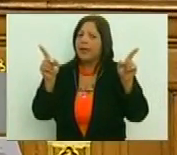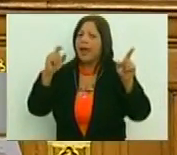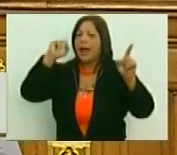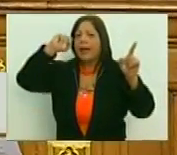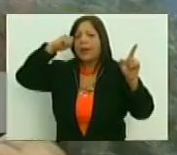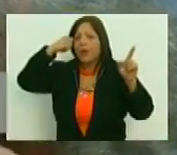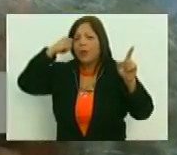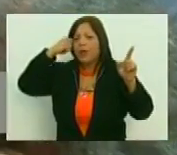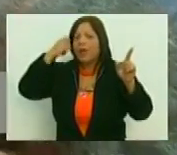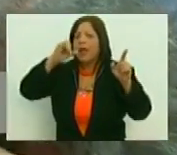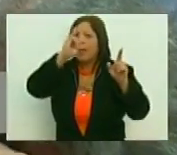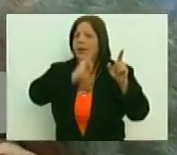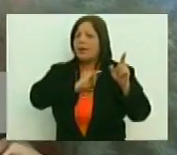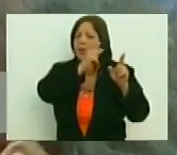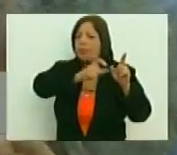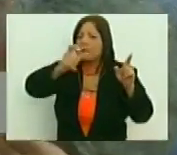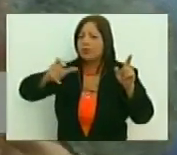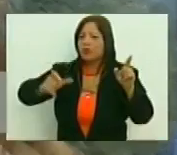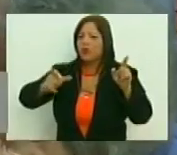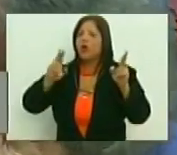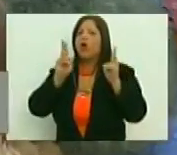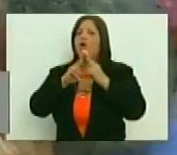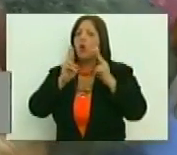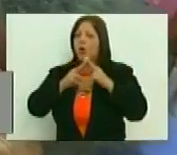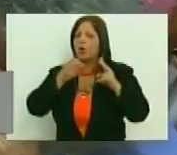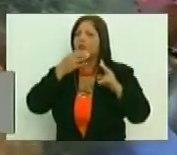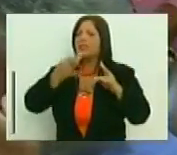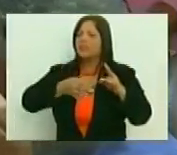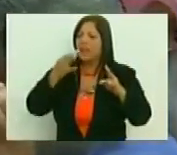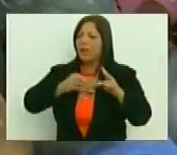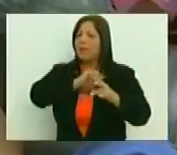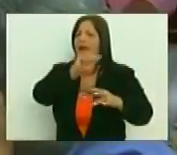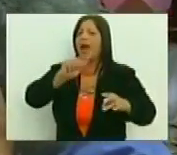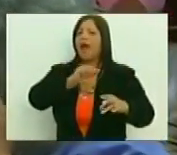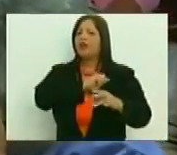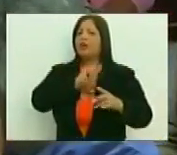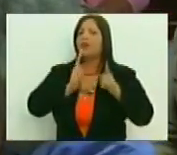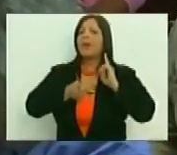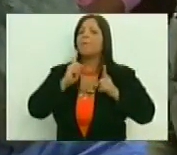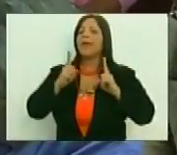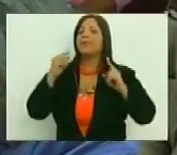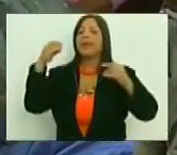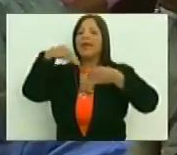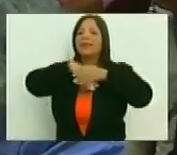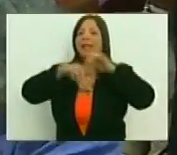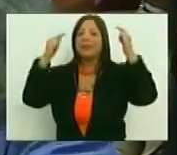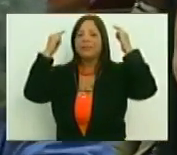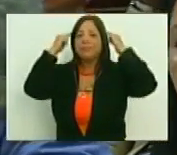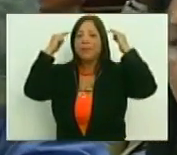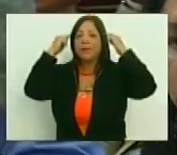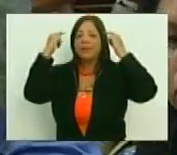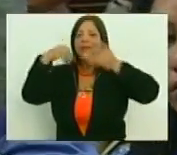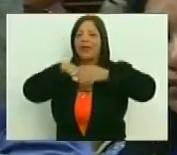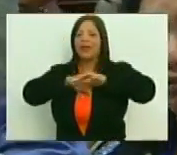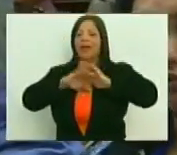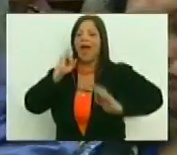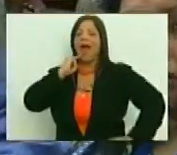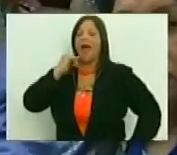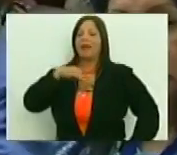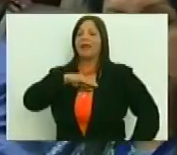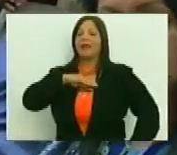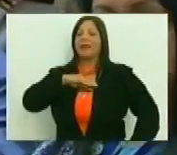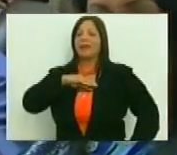hay que recordar que los individuos conocen, piensan y actúan según los paradigmas inscritos en ellos,